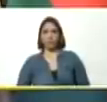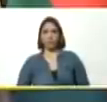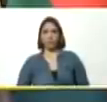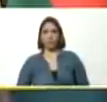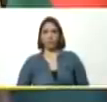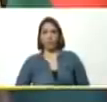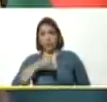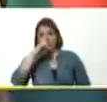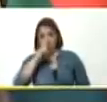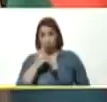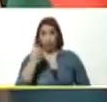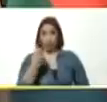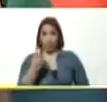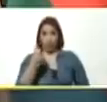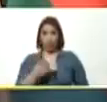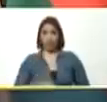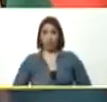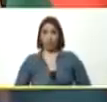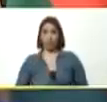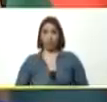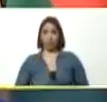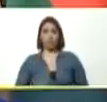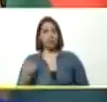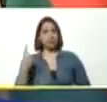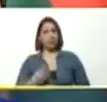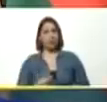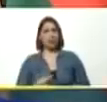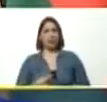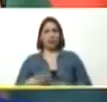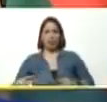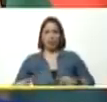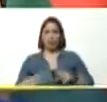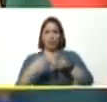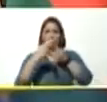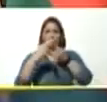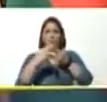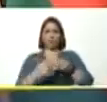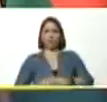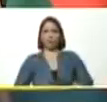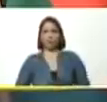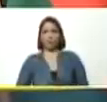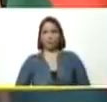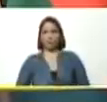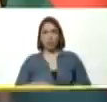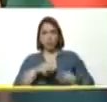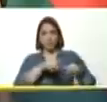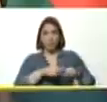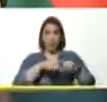Y los años que están por venir deben encontrarnos a Belarús.